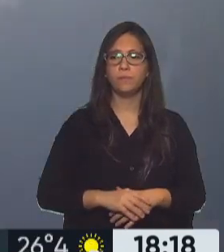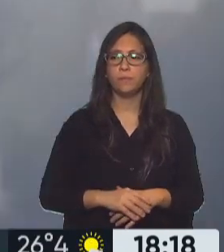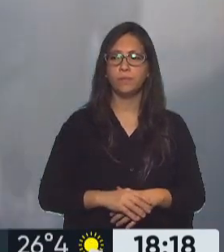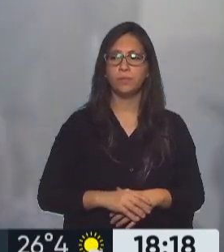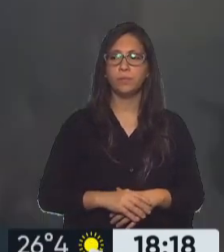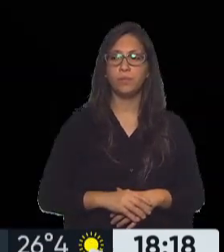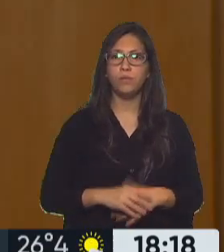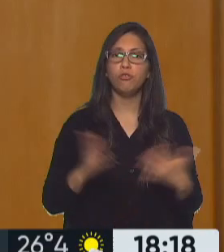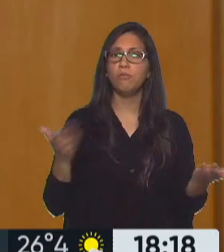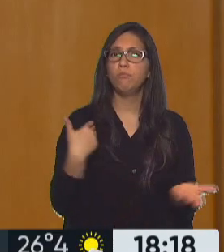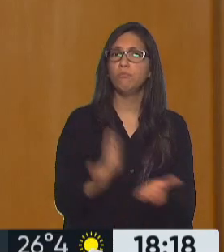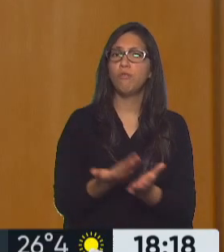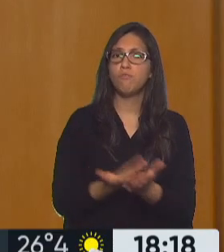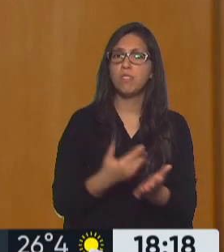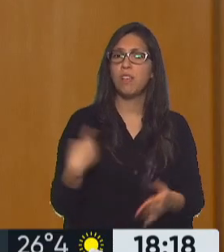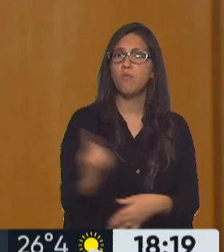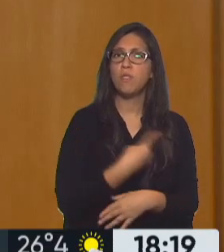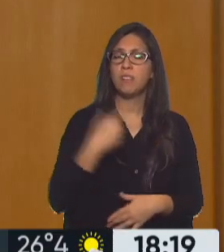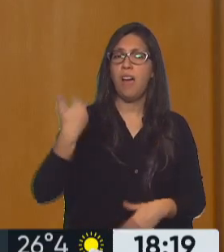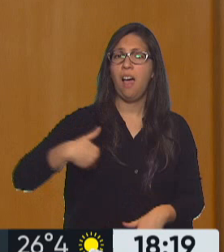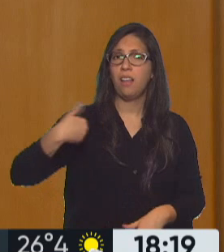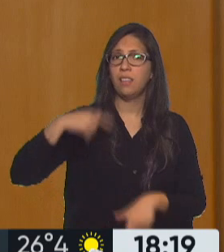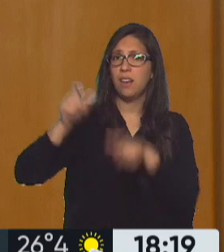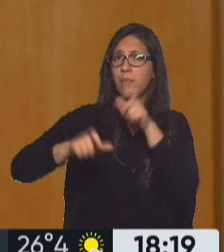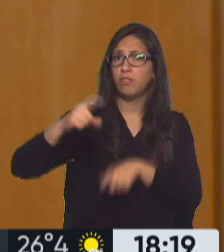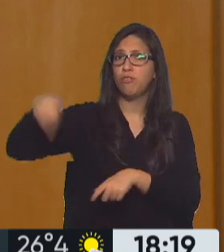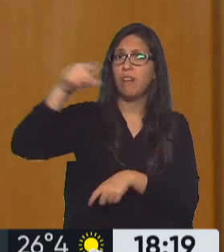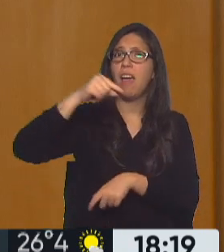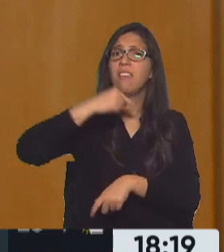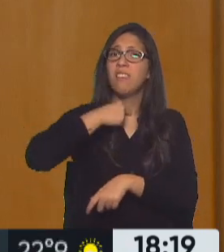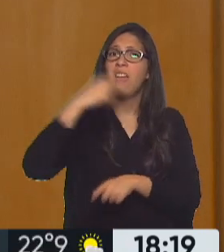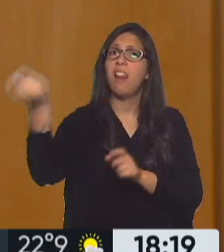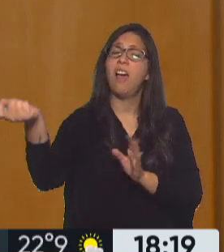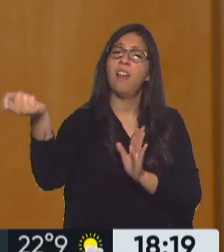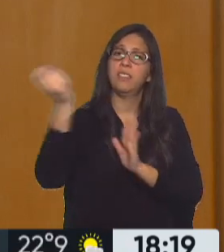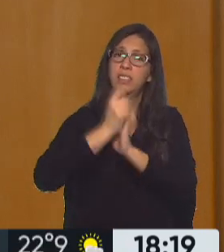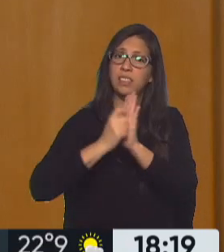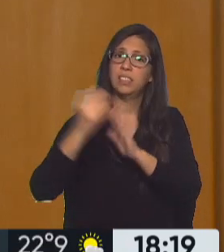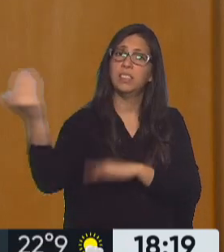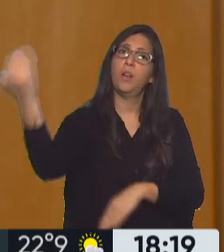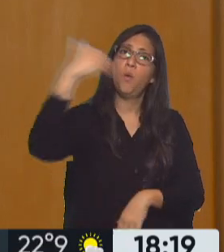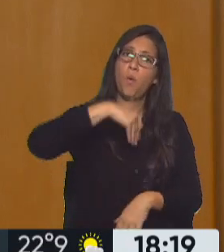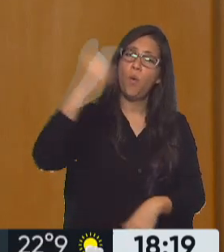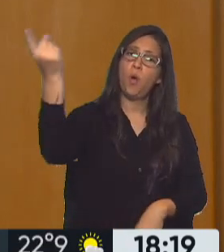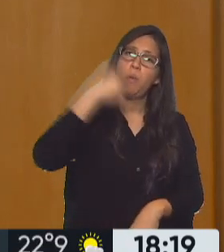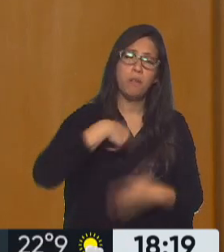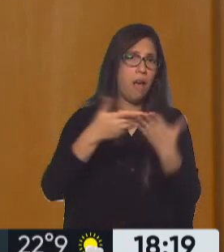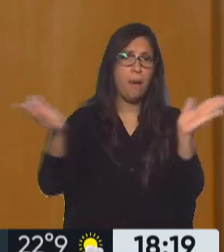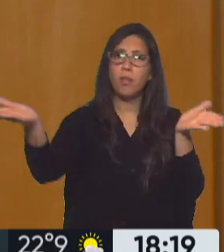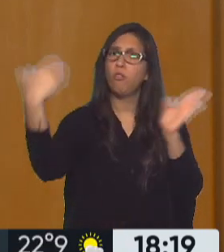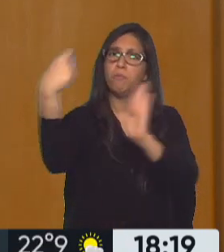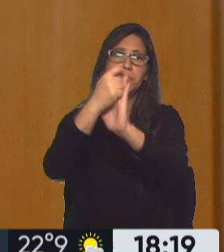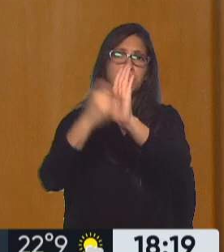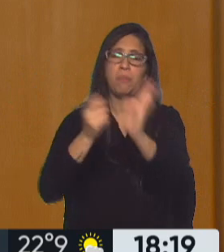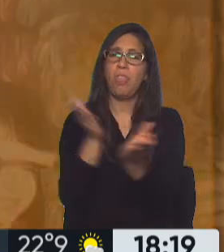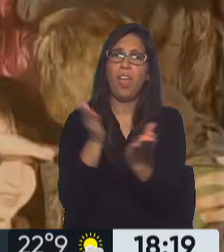Lo que nosotros proponemos es que todos los argentinos que quieran ser parte de este operativo, por supuesto que están en todo su derecho y